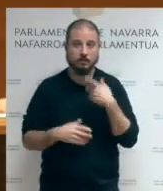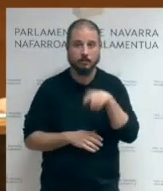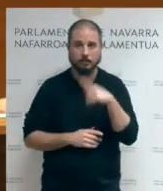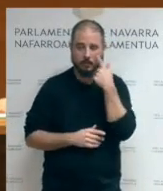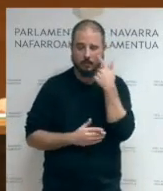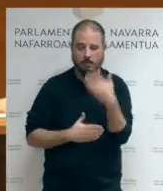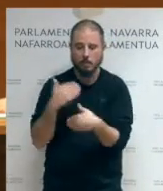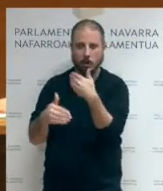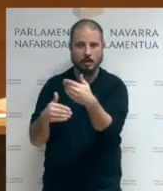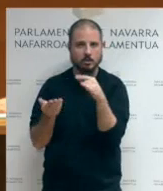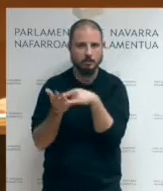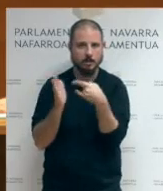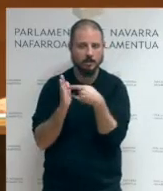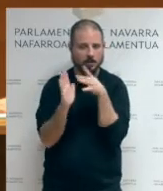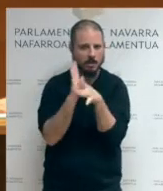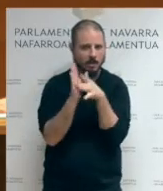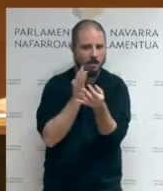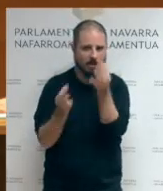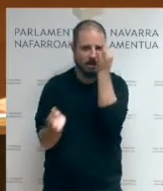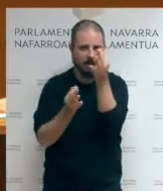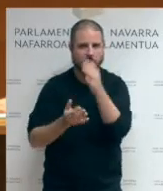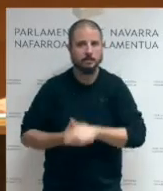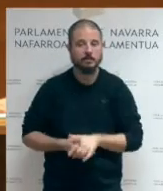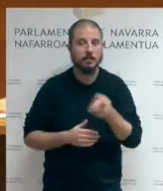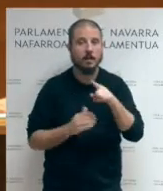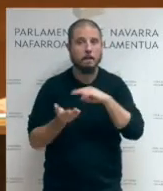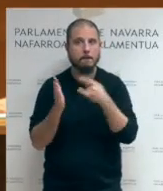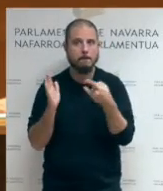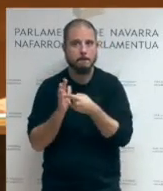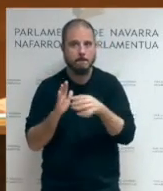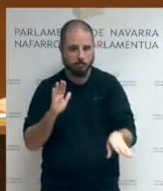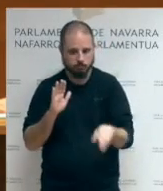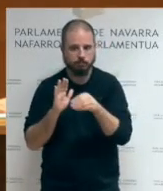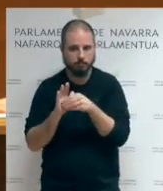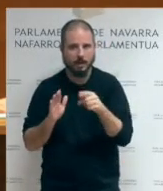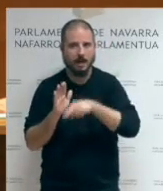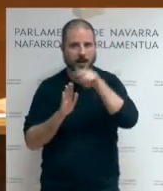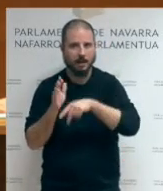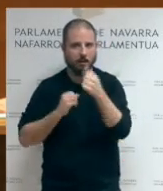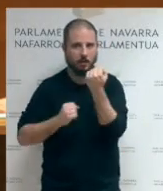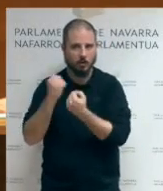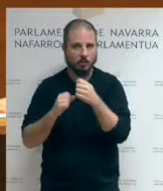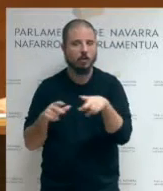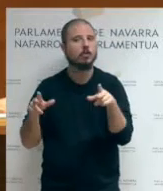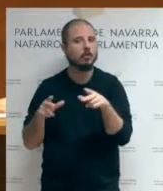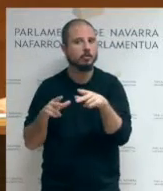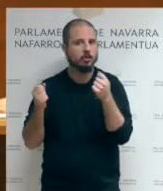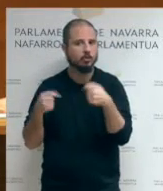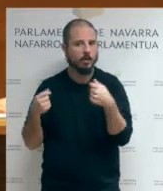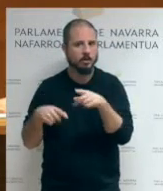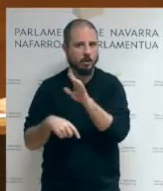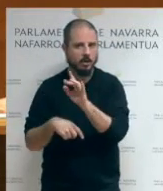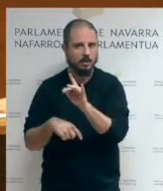y metodología. Por supuesto que en este plan estaría la transferencia del régimen económico de la Seguridad Social, pero sin